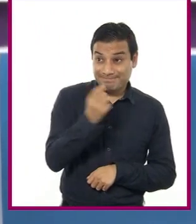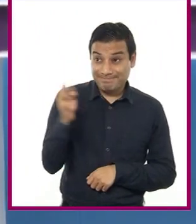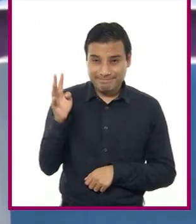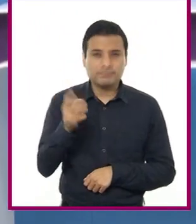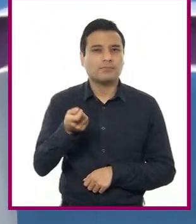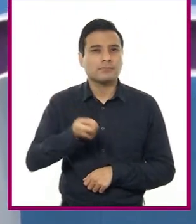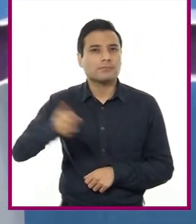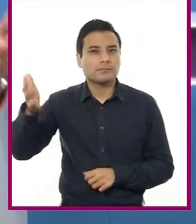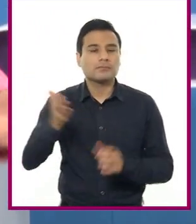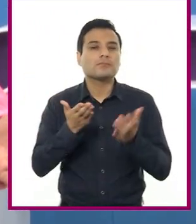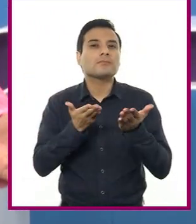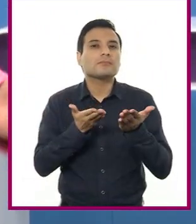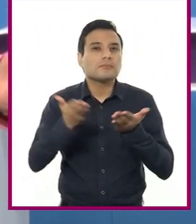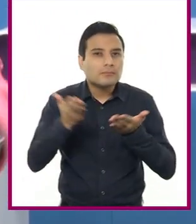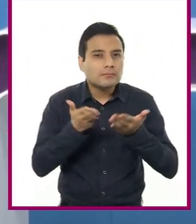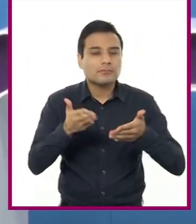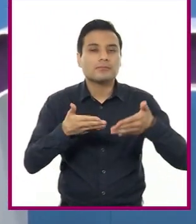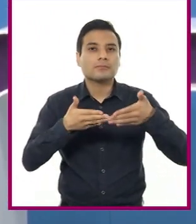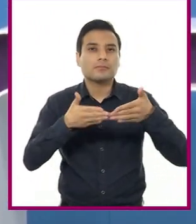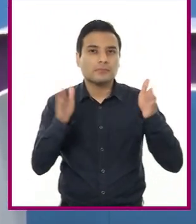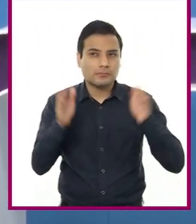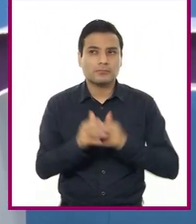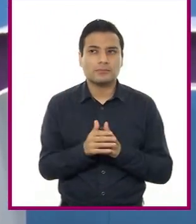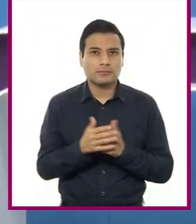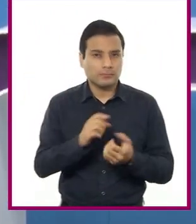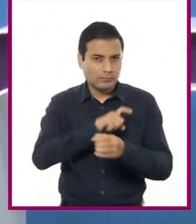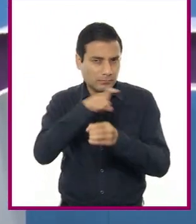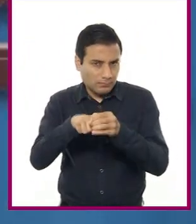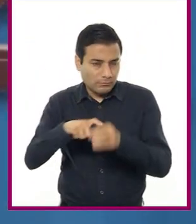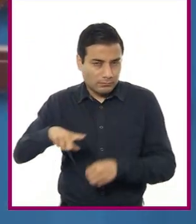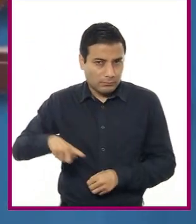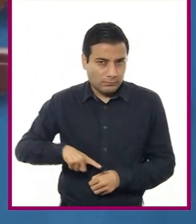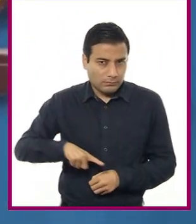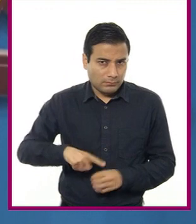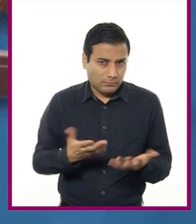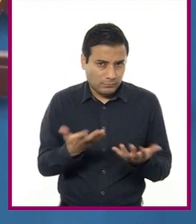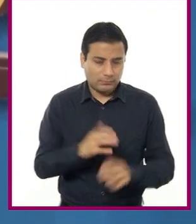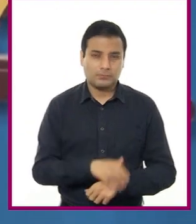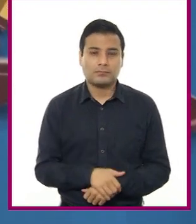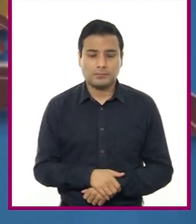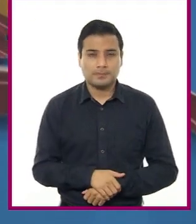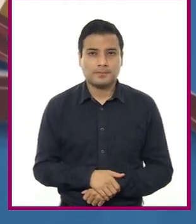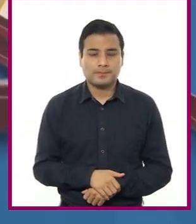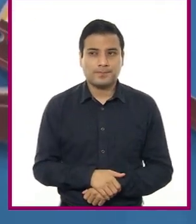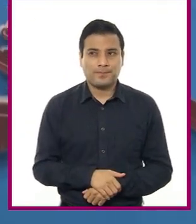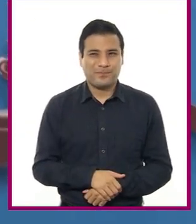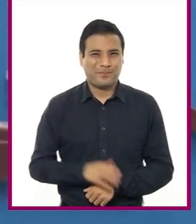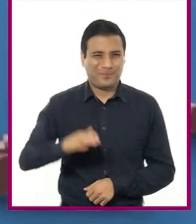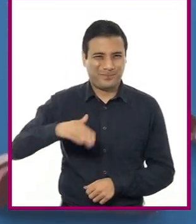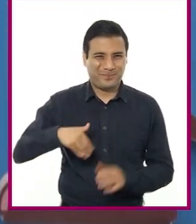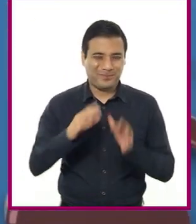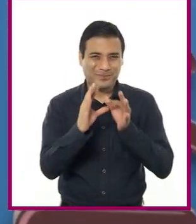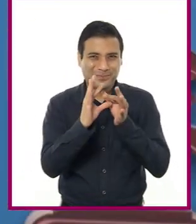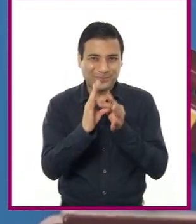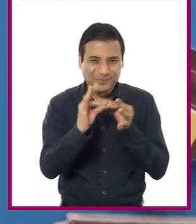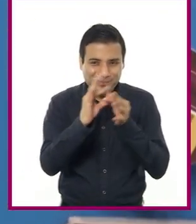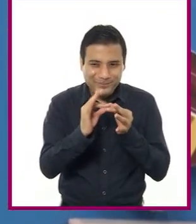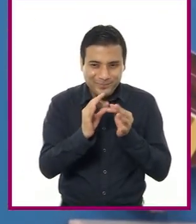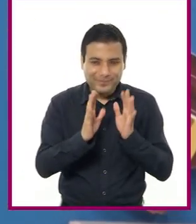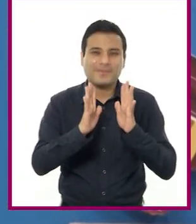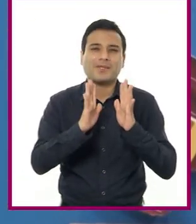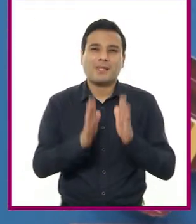servidores públicos e integrantes de la administración pública. Por lo que has explicado, ya resolví mi